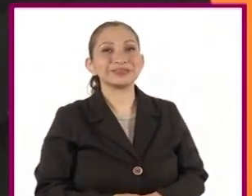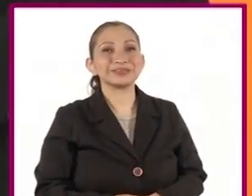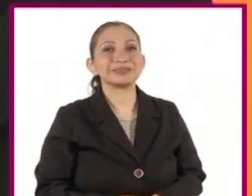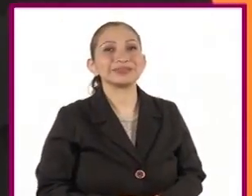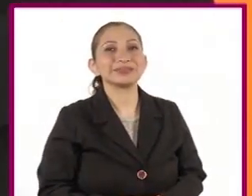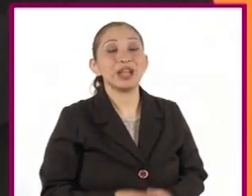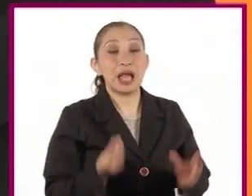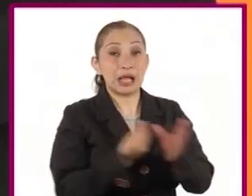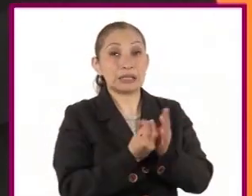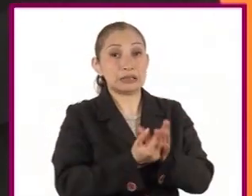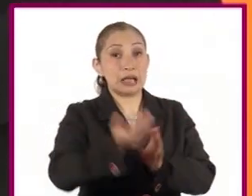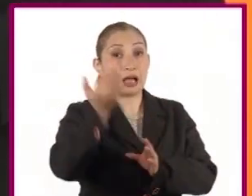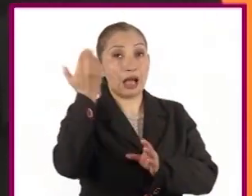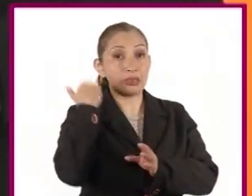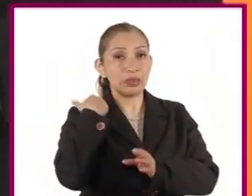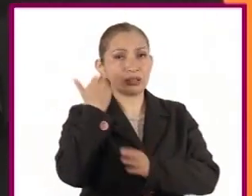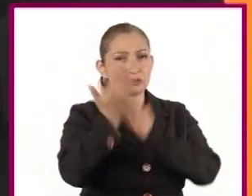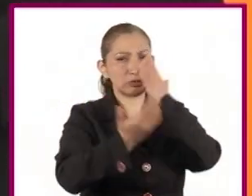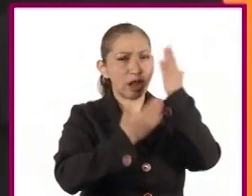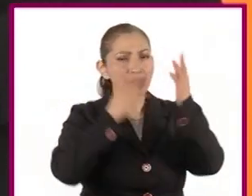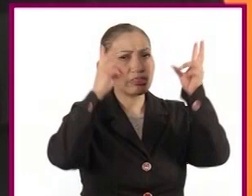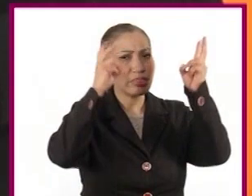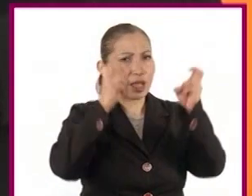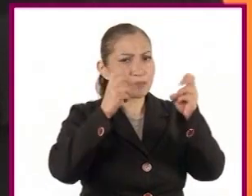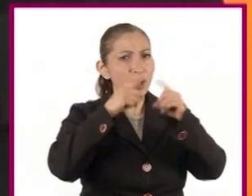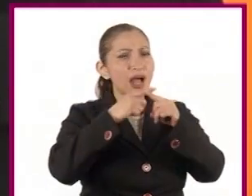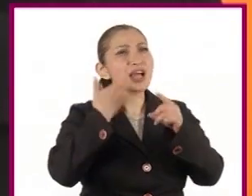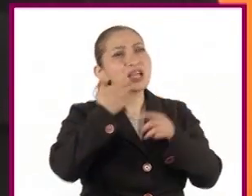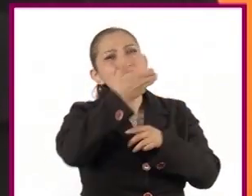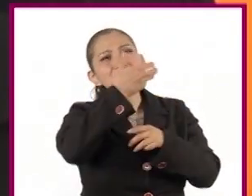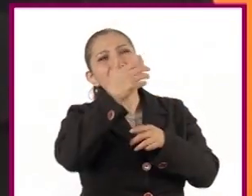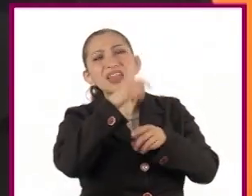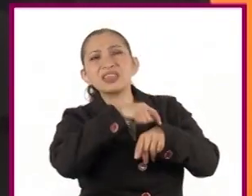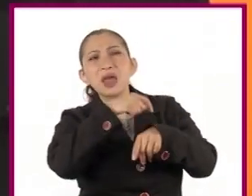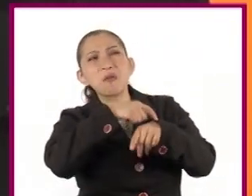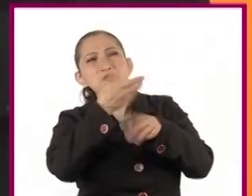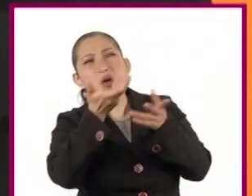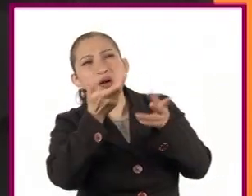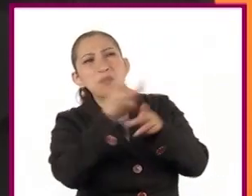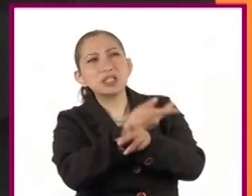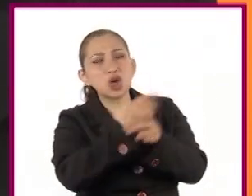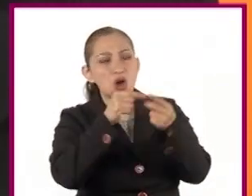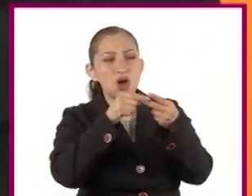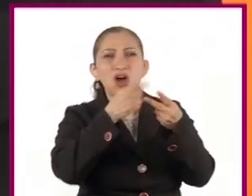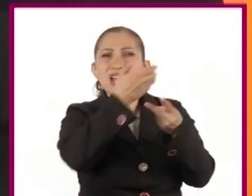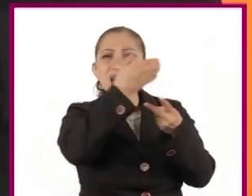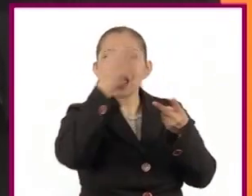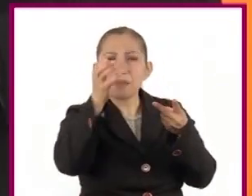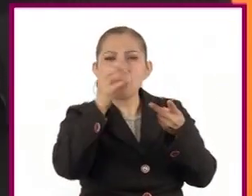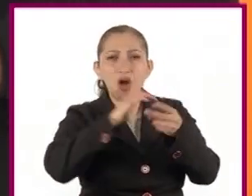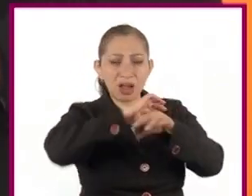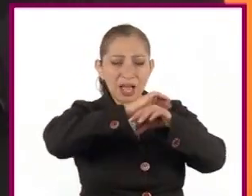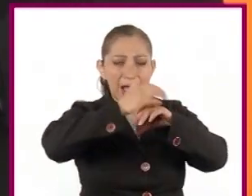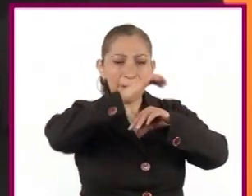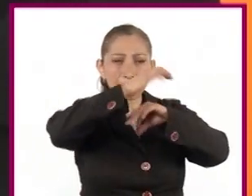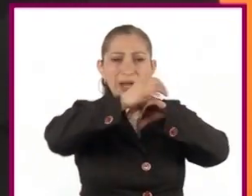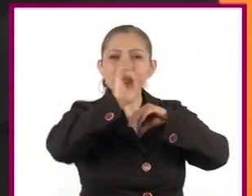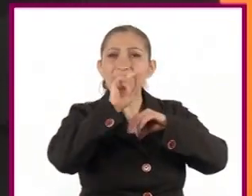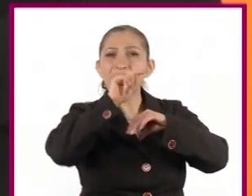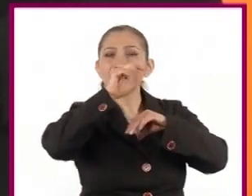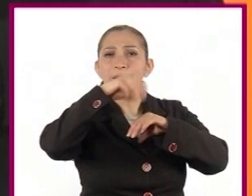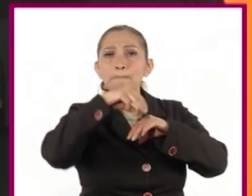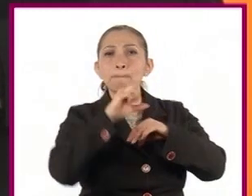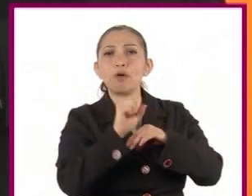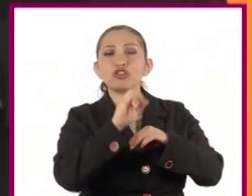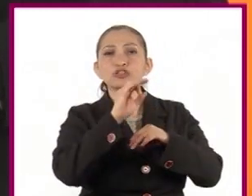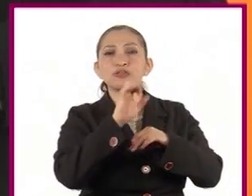En sesiones anteriores estudiaron temas como el estado del tiempo, el clima, las capas de la atmósfera, así como